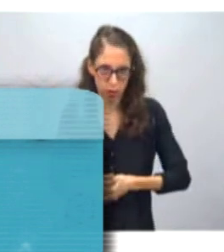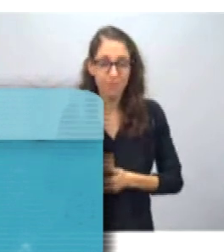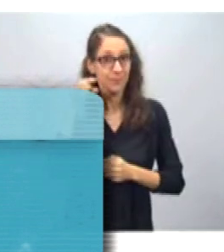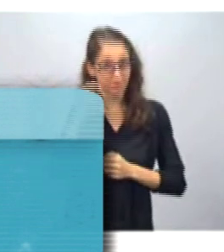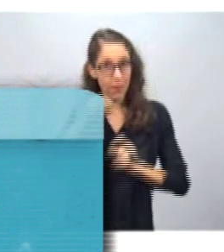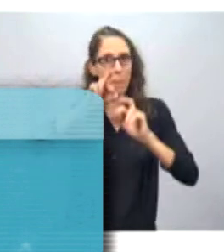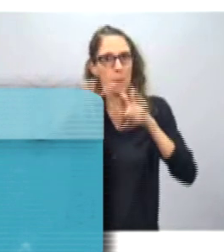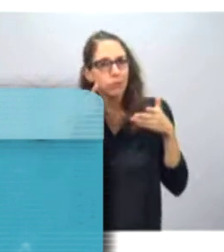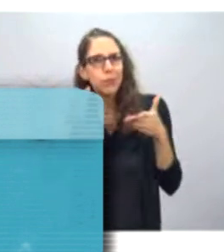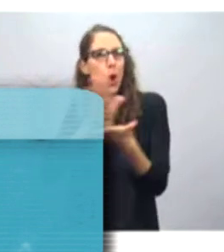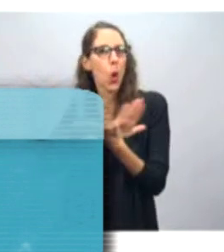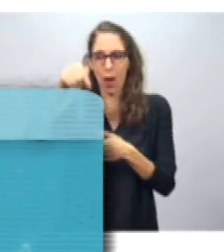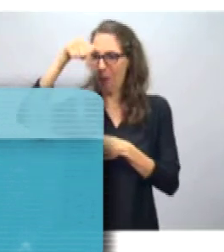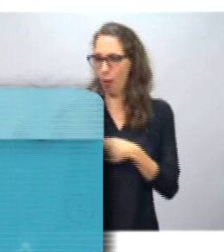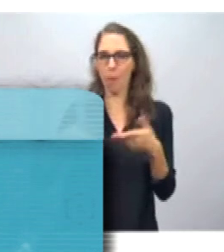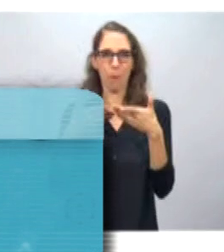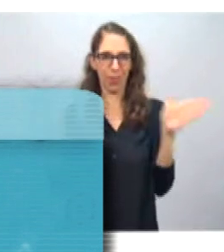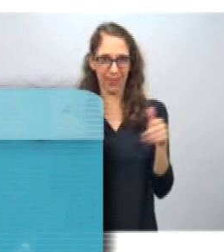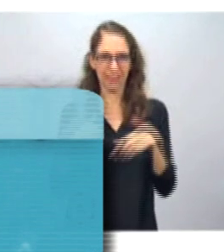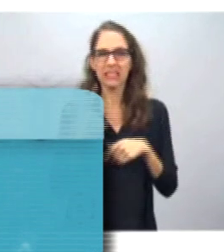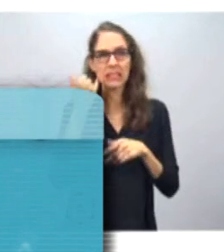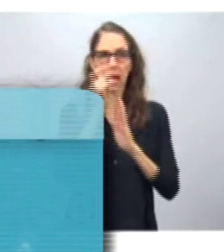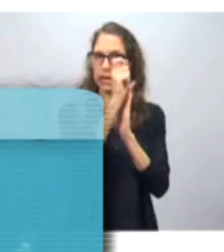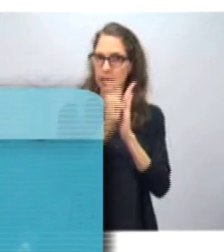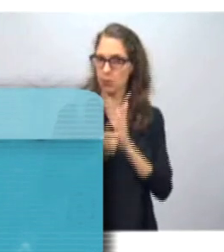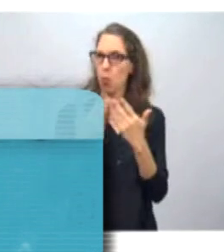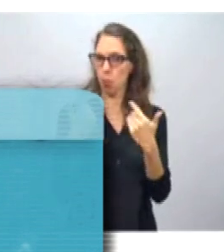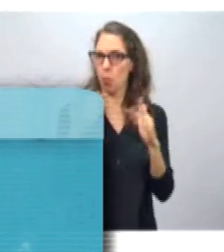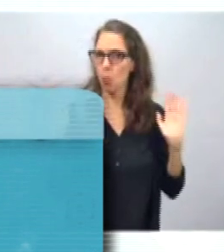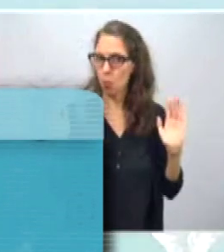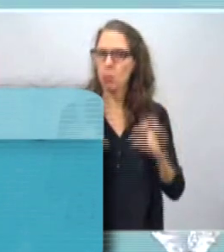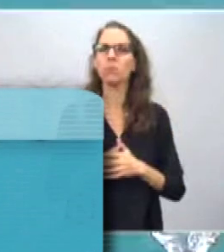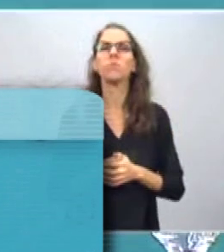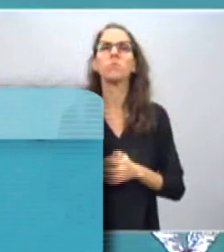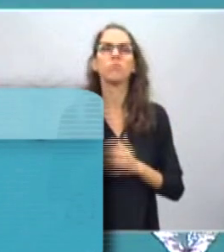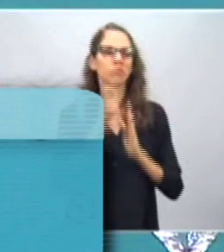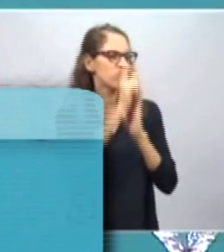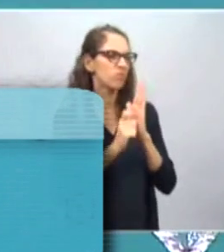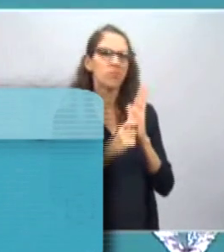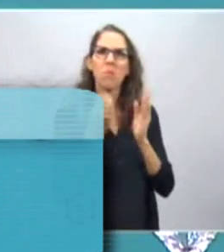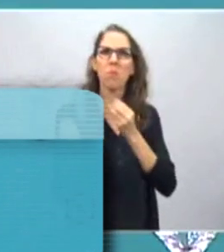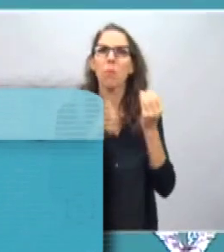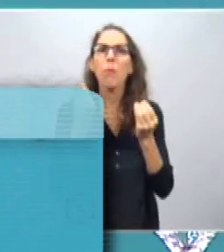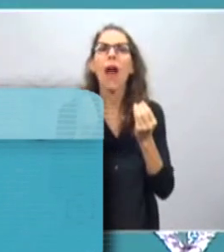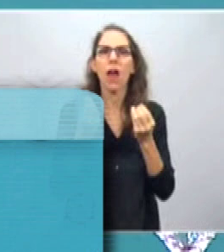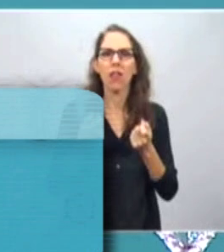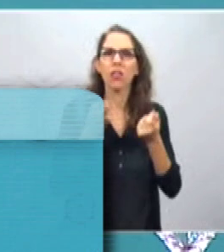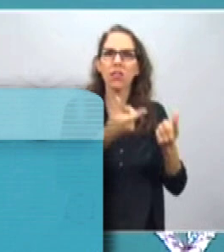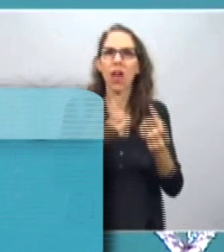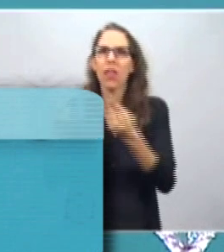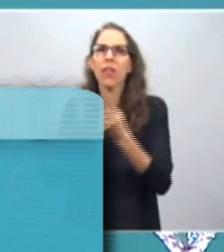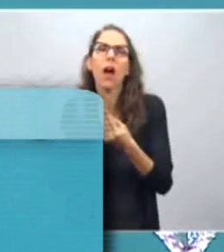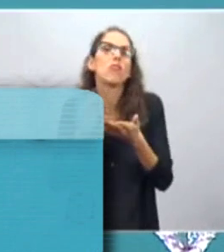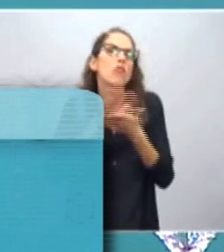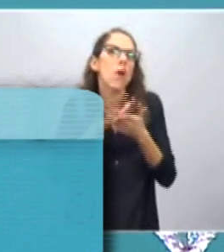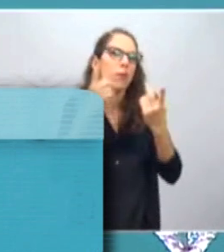estamos abriendo en el día de la fecha, está abierta la inscripción, simplemente para la entrega de